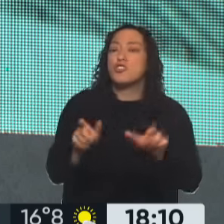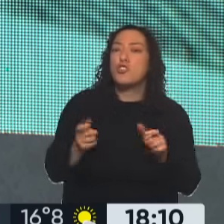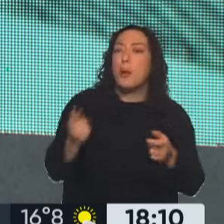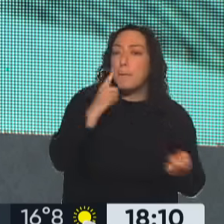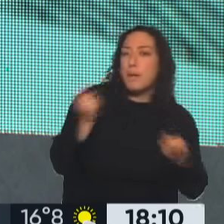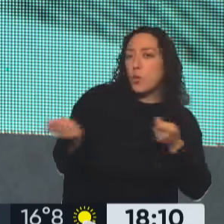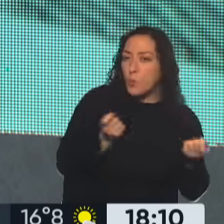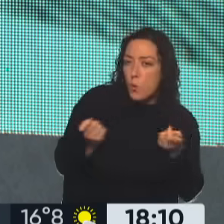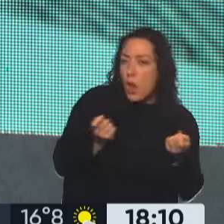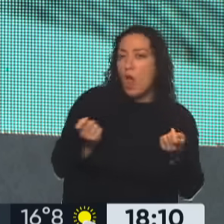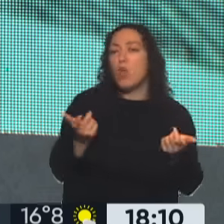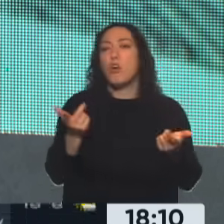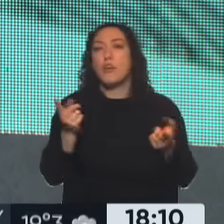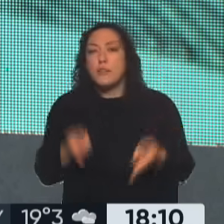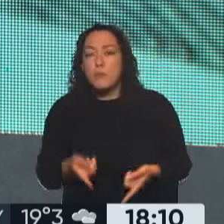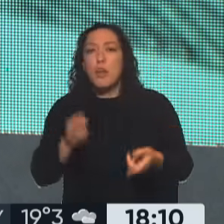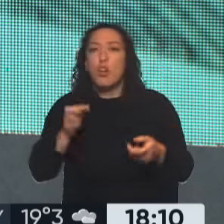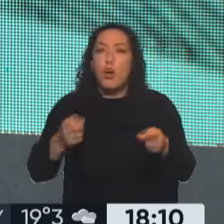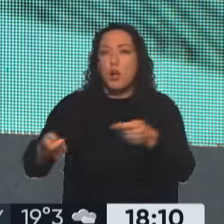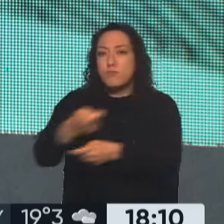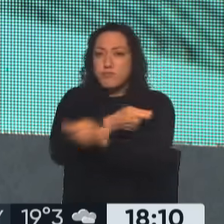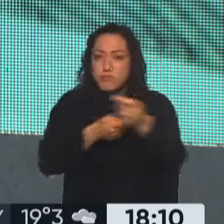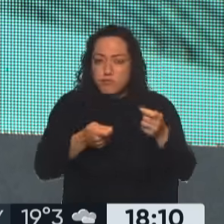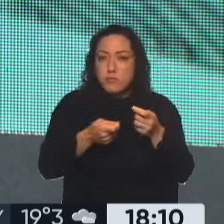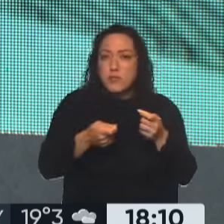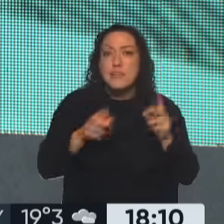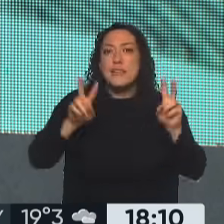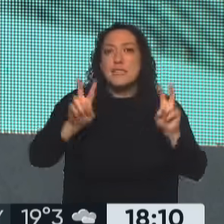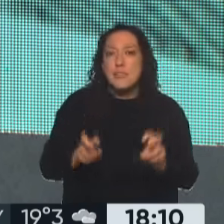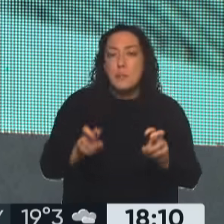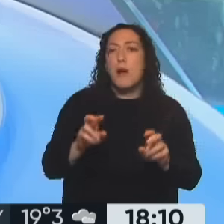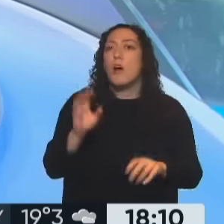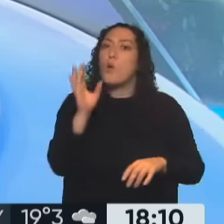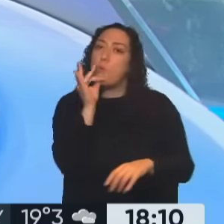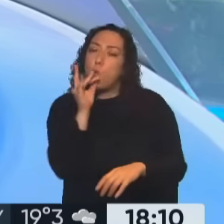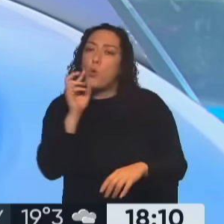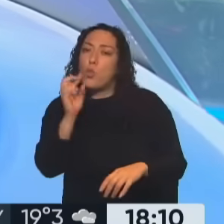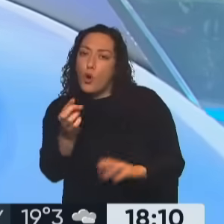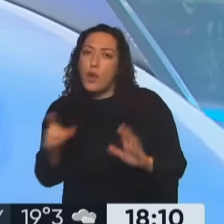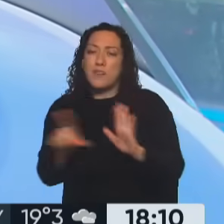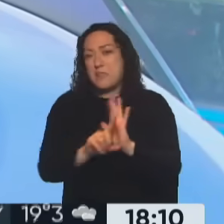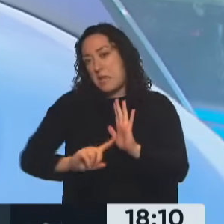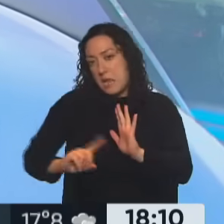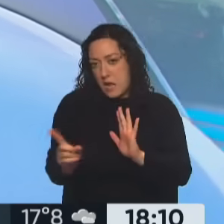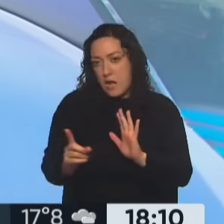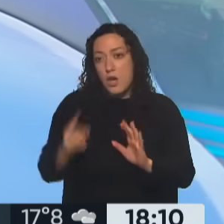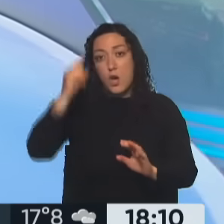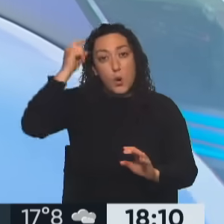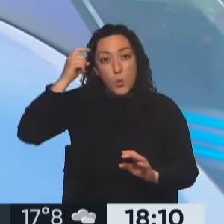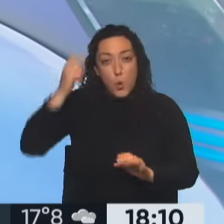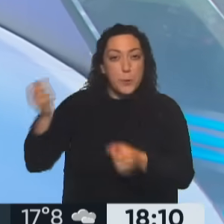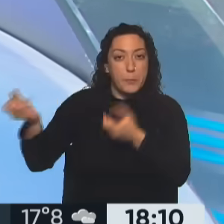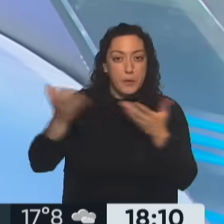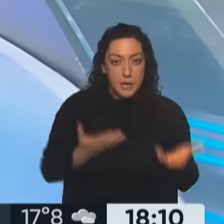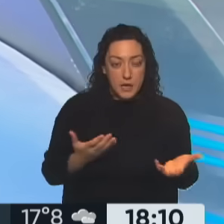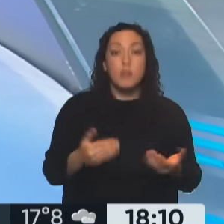dólar, habríamos mencionando este tema, lo que pasa con el dólar blue, dólar ilegal. Rulo, ¿cómo estás? Bienvenido. Bien, muchas